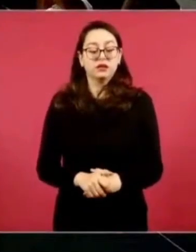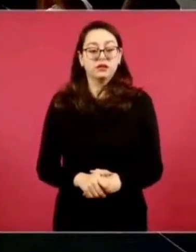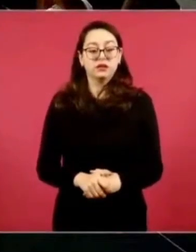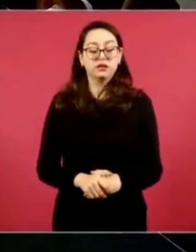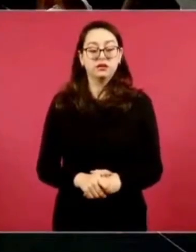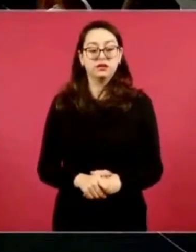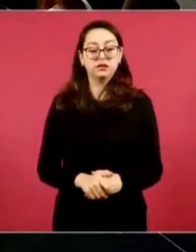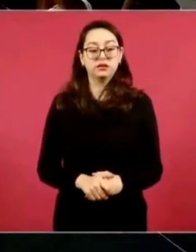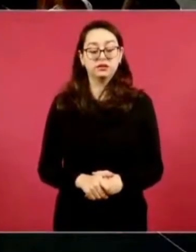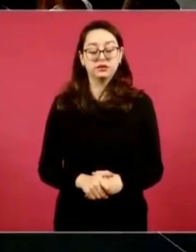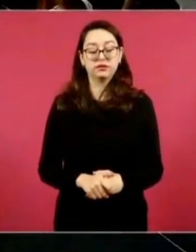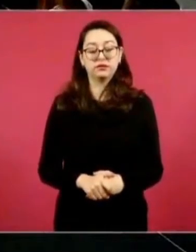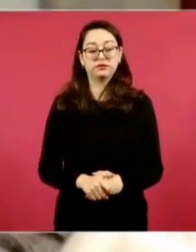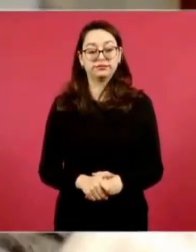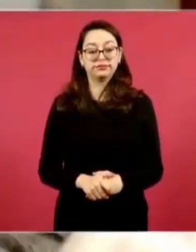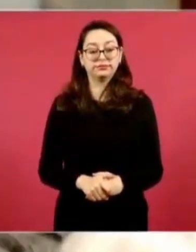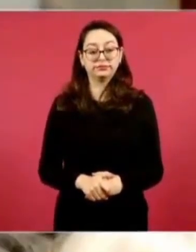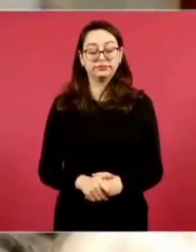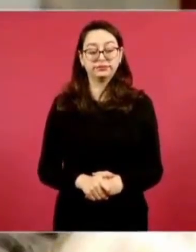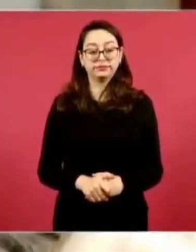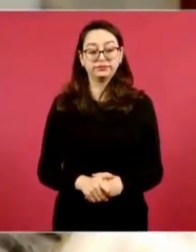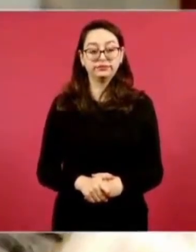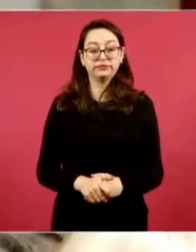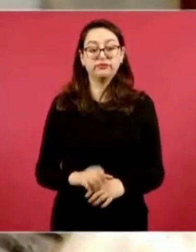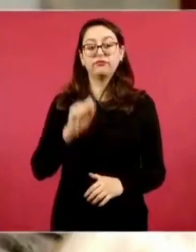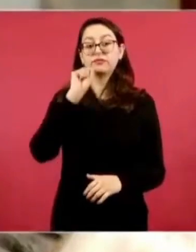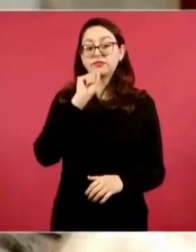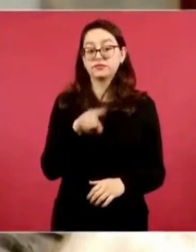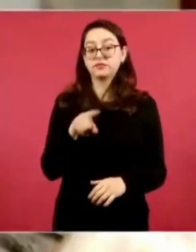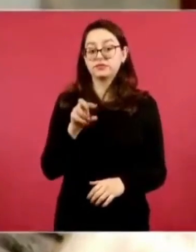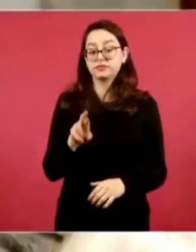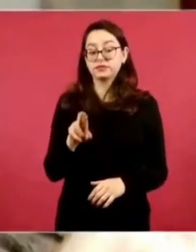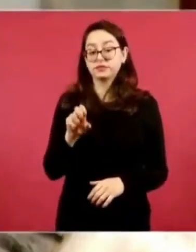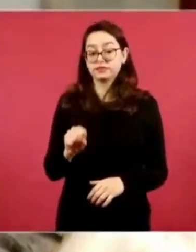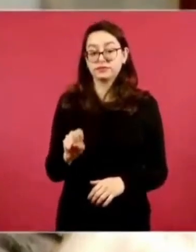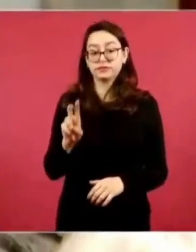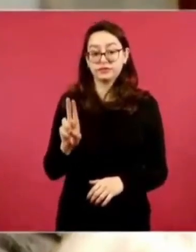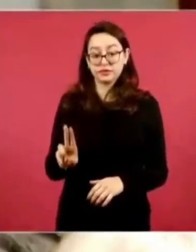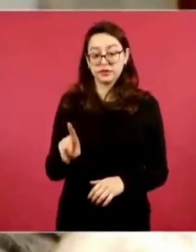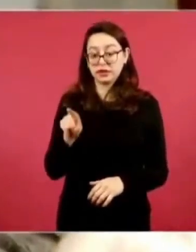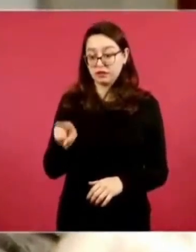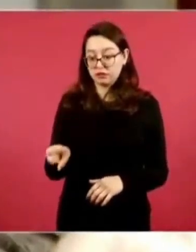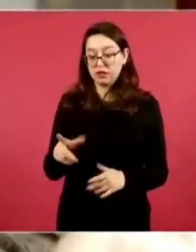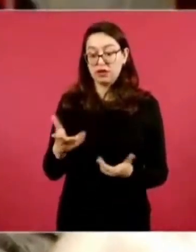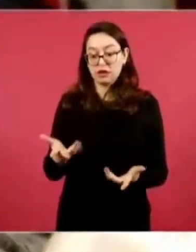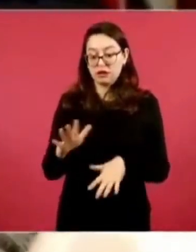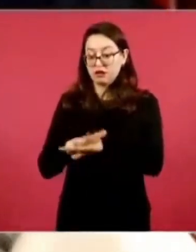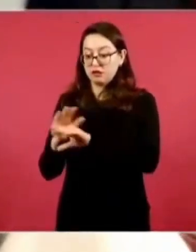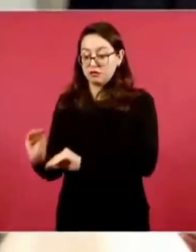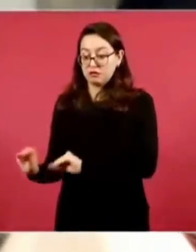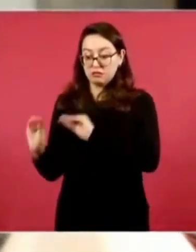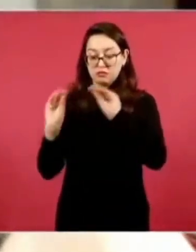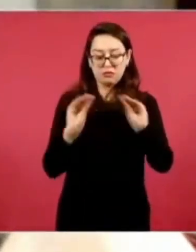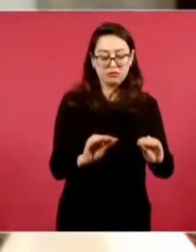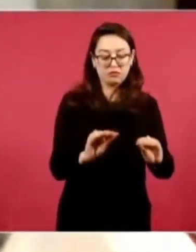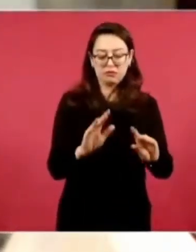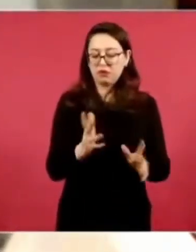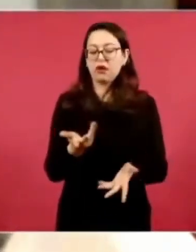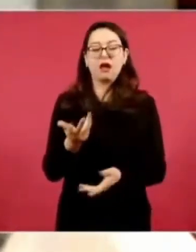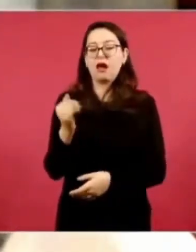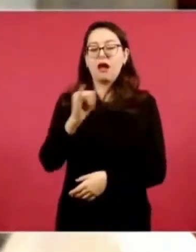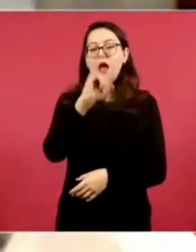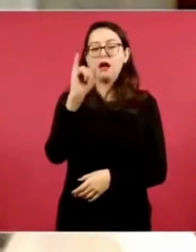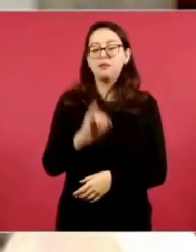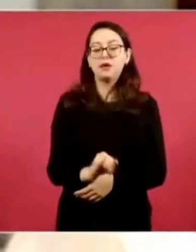también detecté de parte de RSU los famosos traslados que nunca se llevan a cabo, pero los obligan a firmar a los que